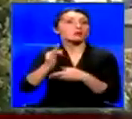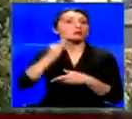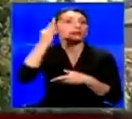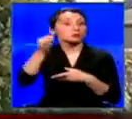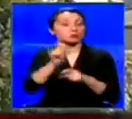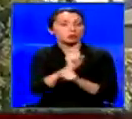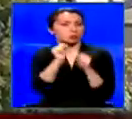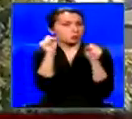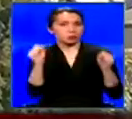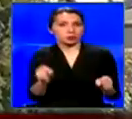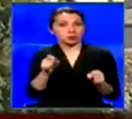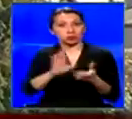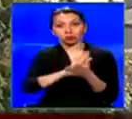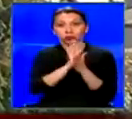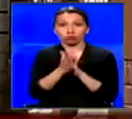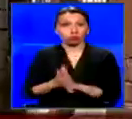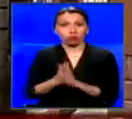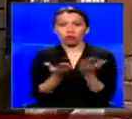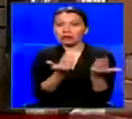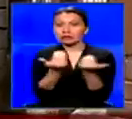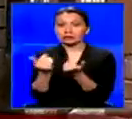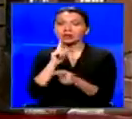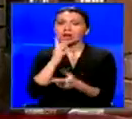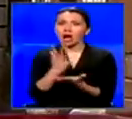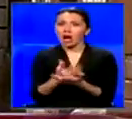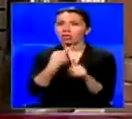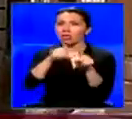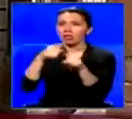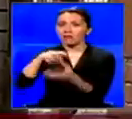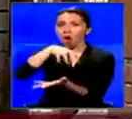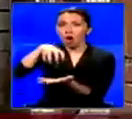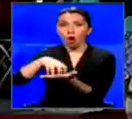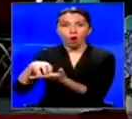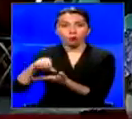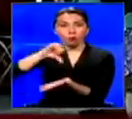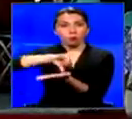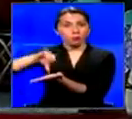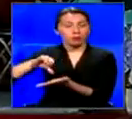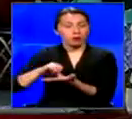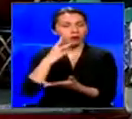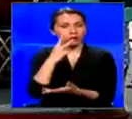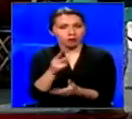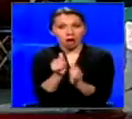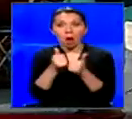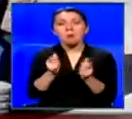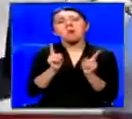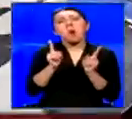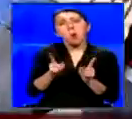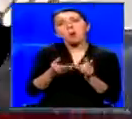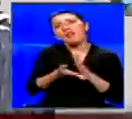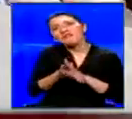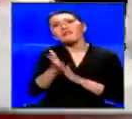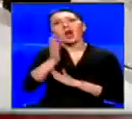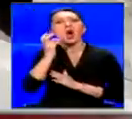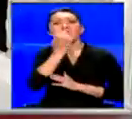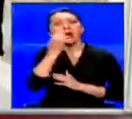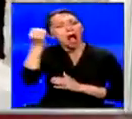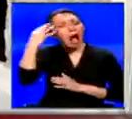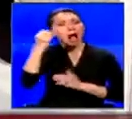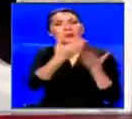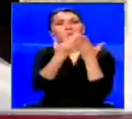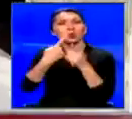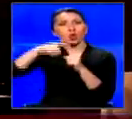que no es posible que con todas las necesidades que existen en las diferentes comunas del país, las autoridades decidan hacer estos cursos de capacitación